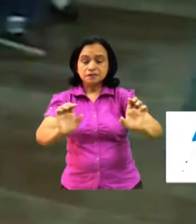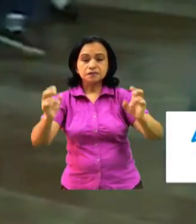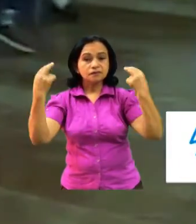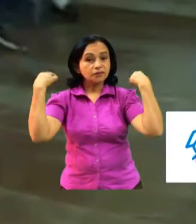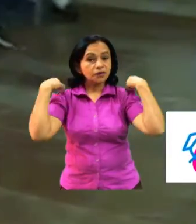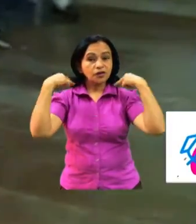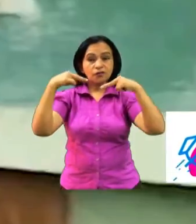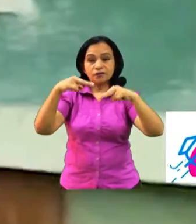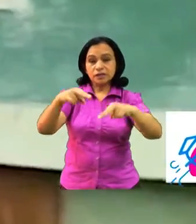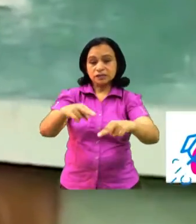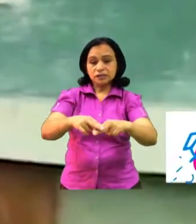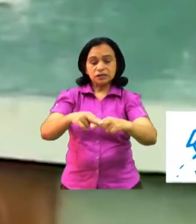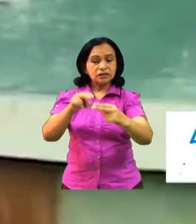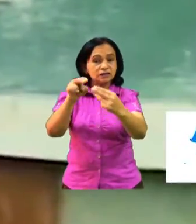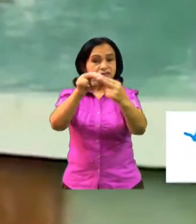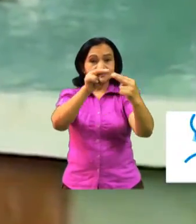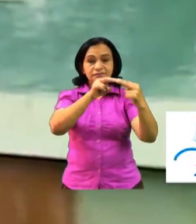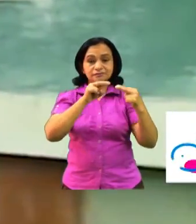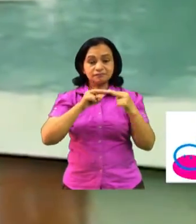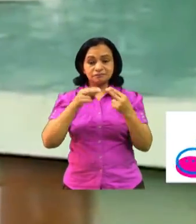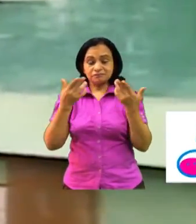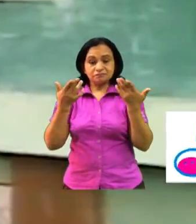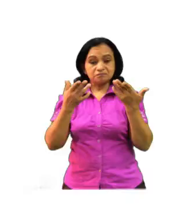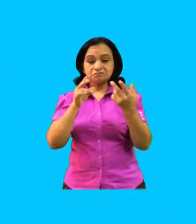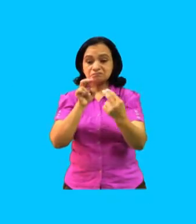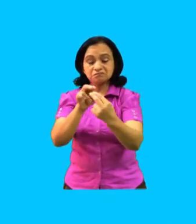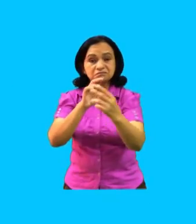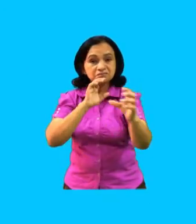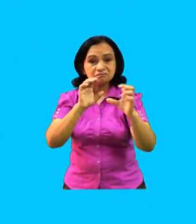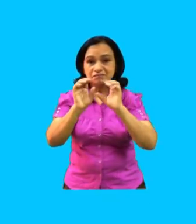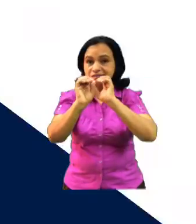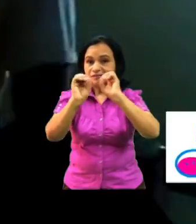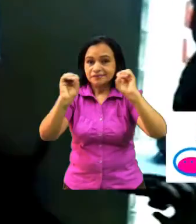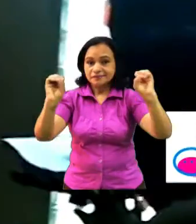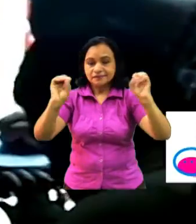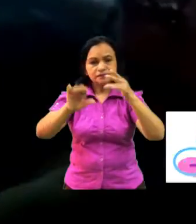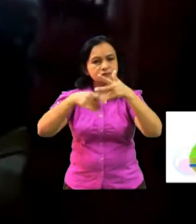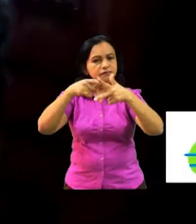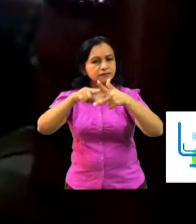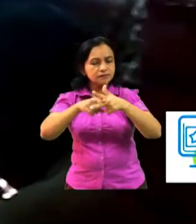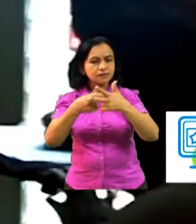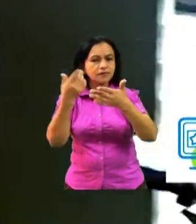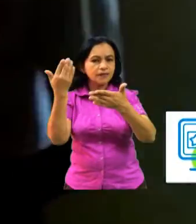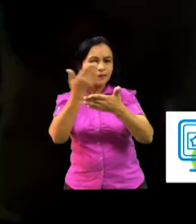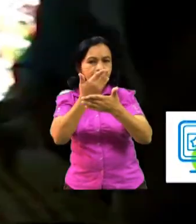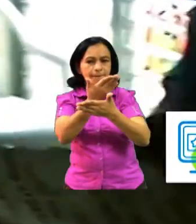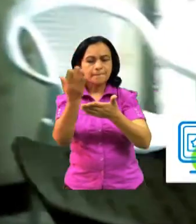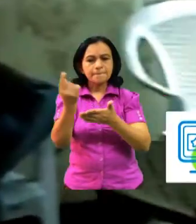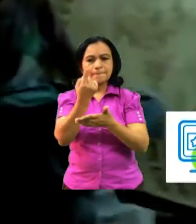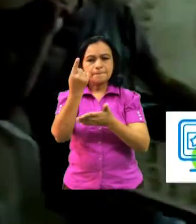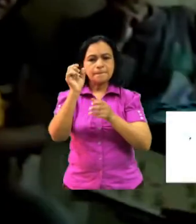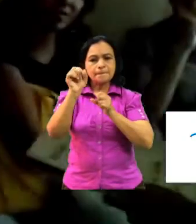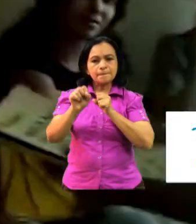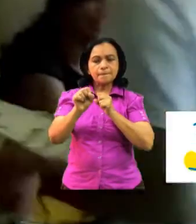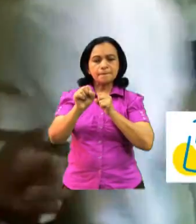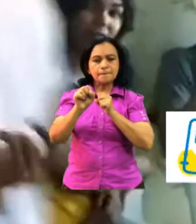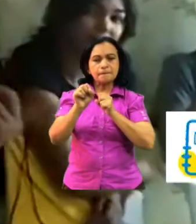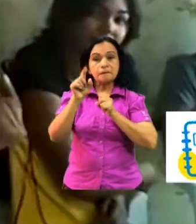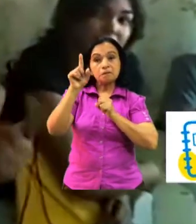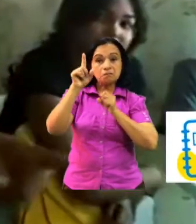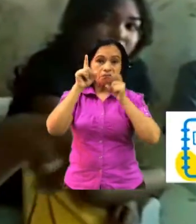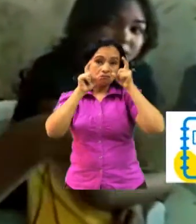los docentes estaban desconectados lingüísticamente. Inicialmente, los estudiantes solo podían usar